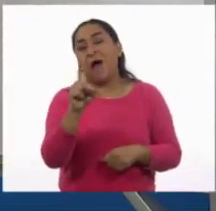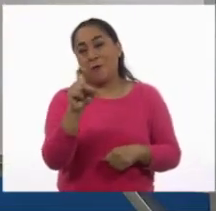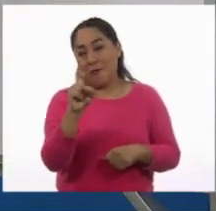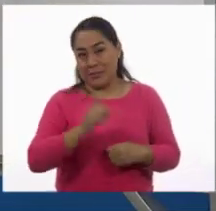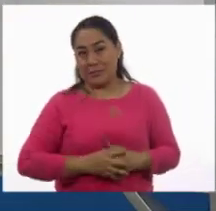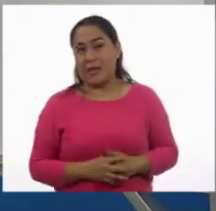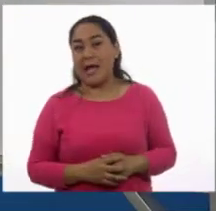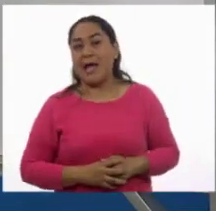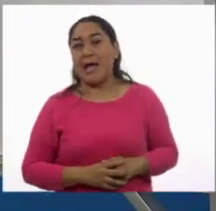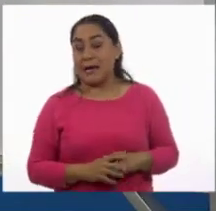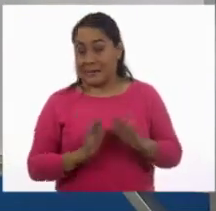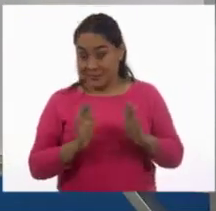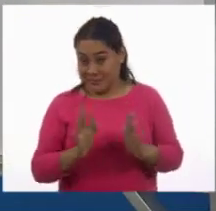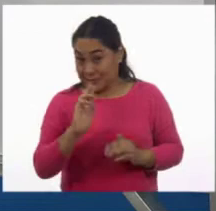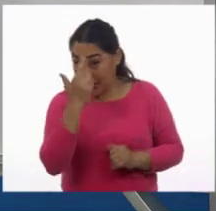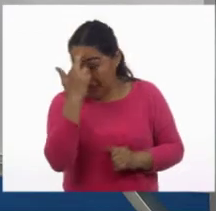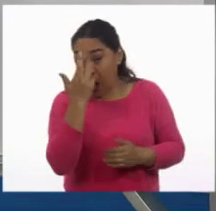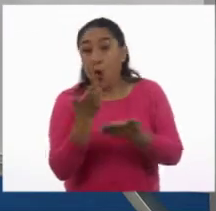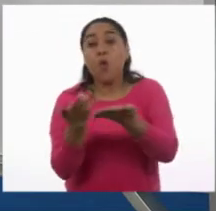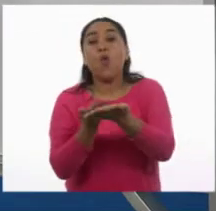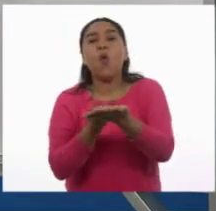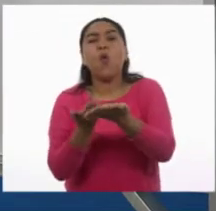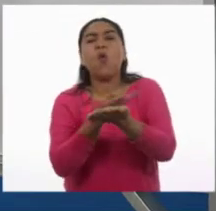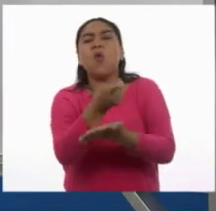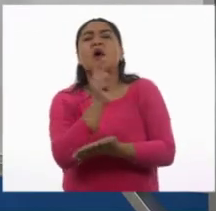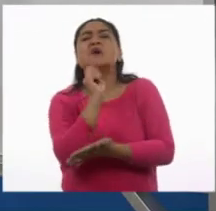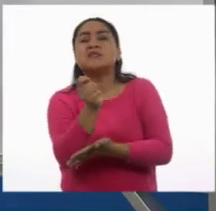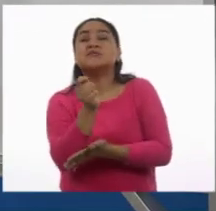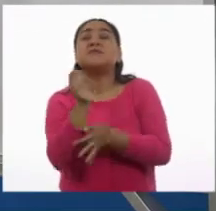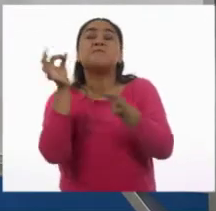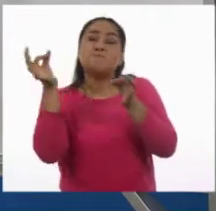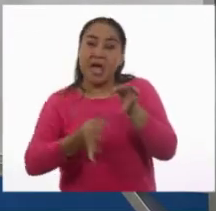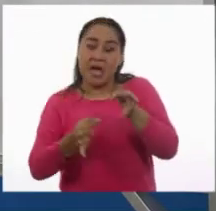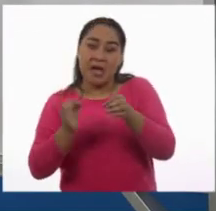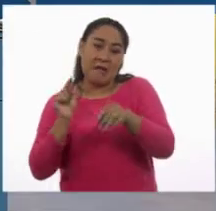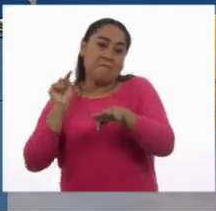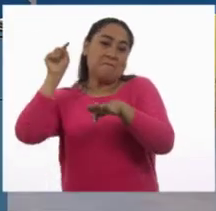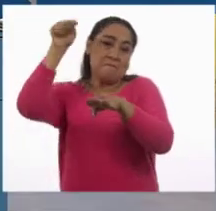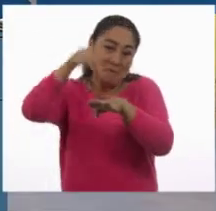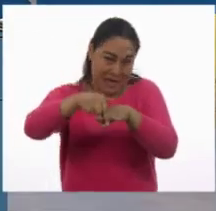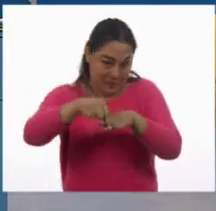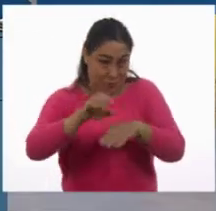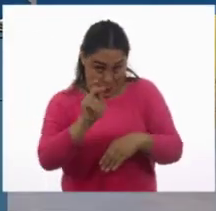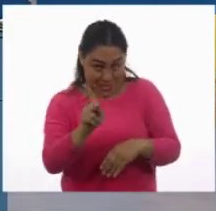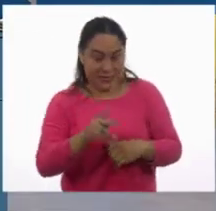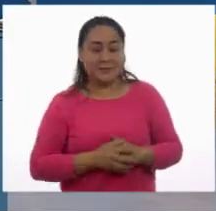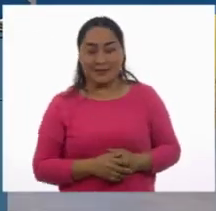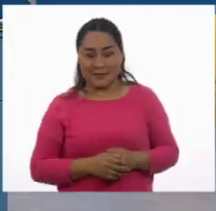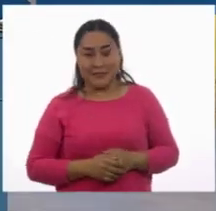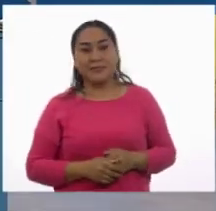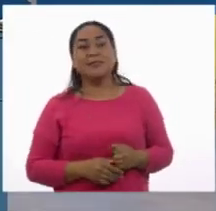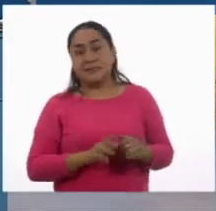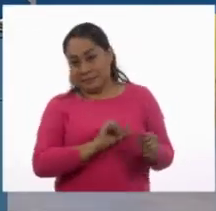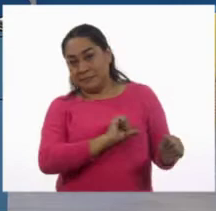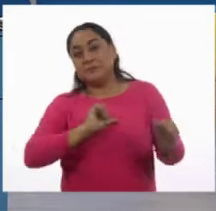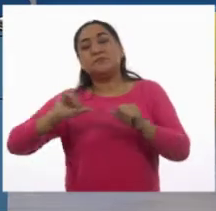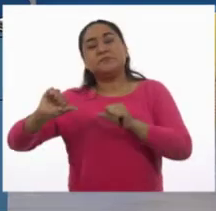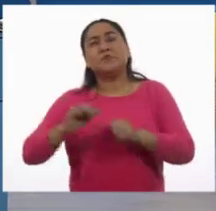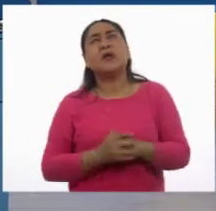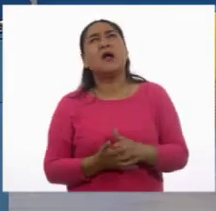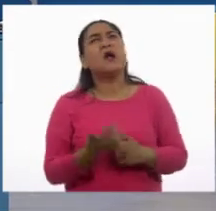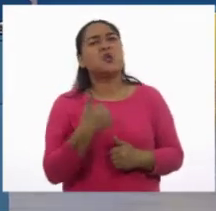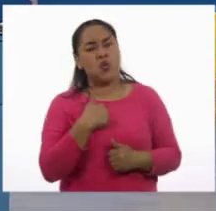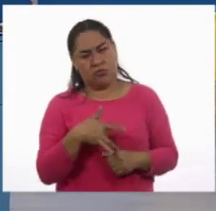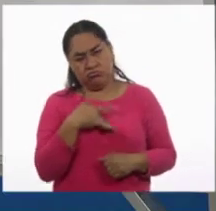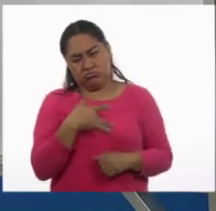Entonces, como si lo toqué, fue un papelito rosa. Así es. Venga, ¿listos, listos? Te toca, María. Va. Yo digo